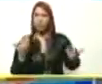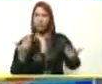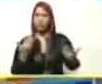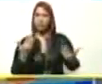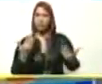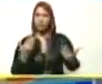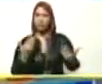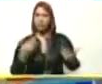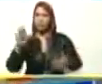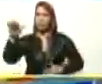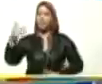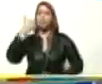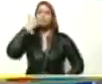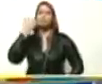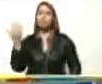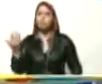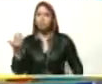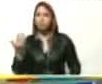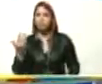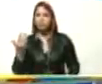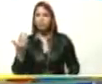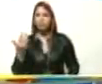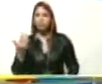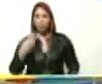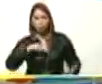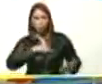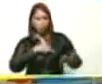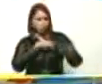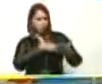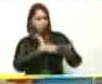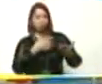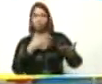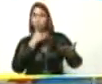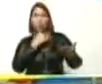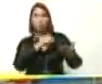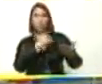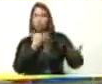uno pásame el teléfono y uno está con el teléfono no ha respondido